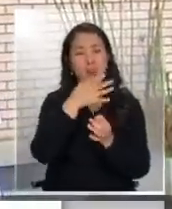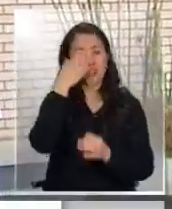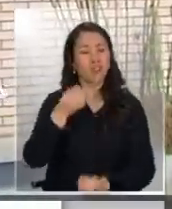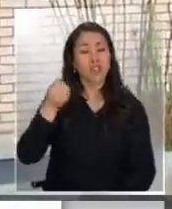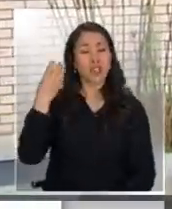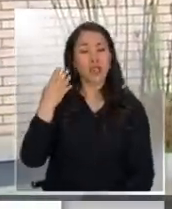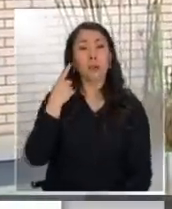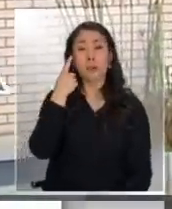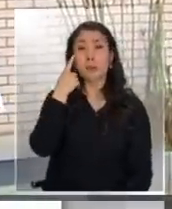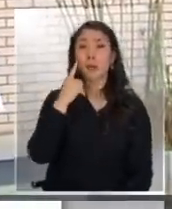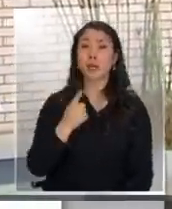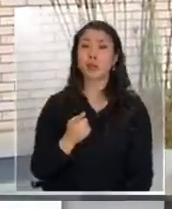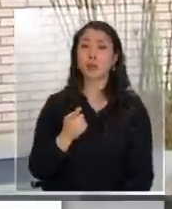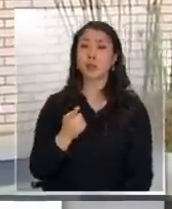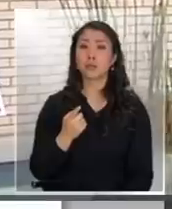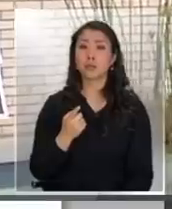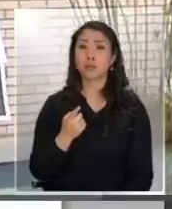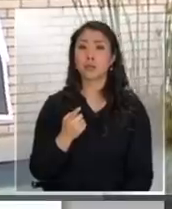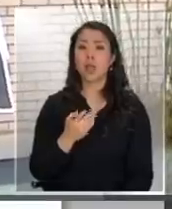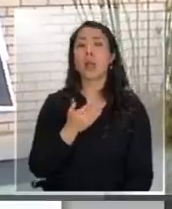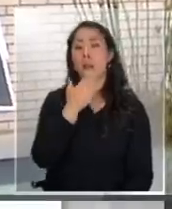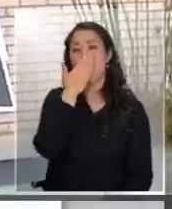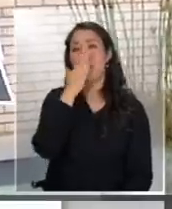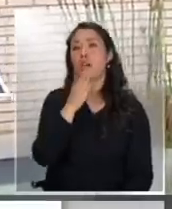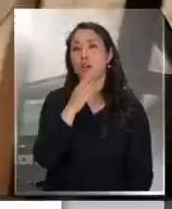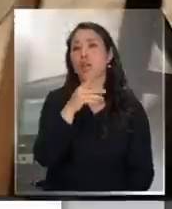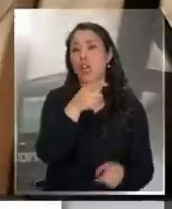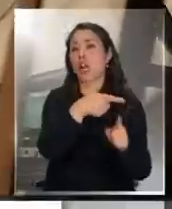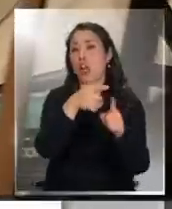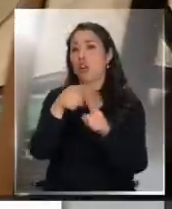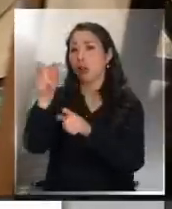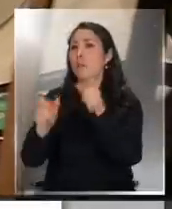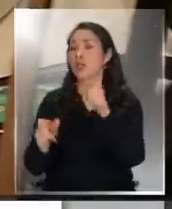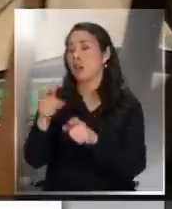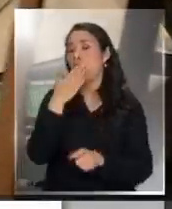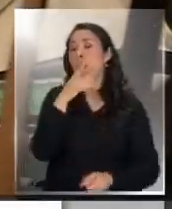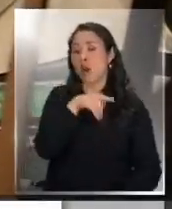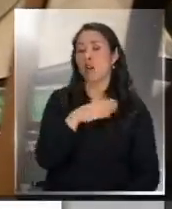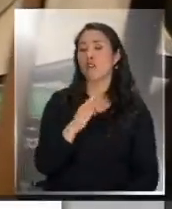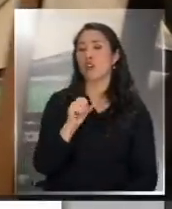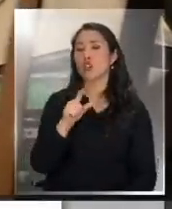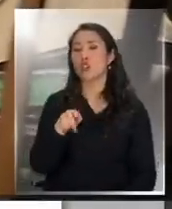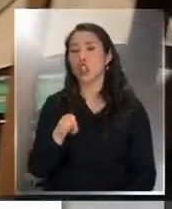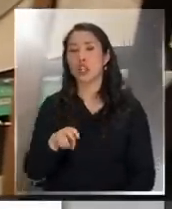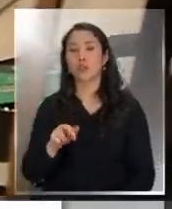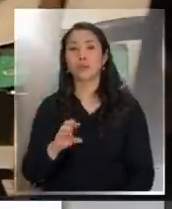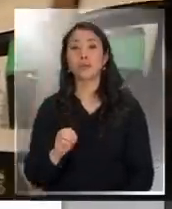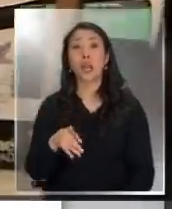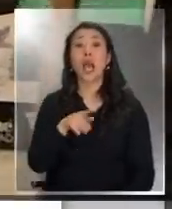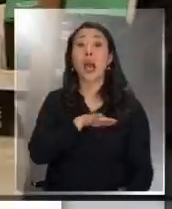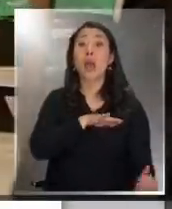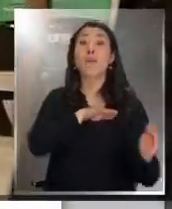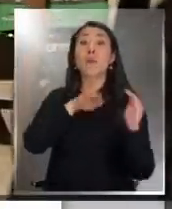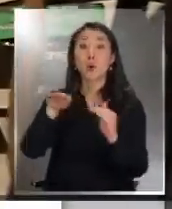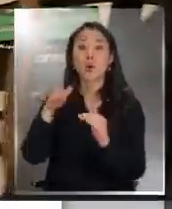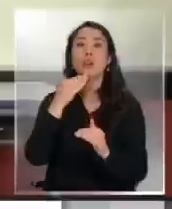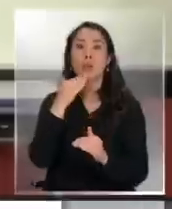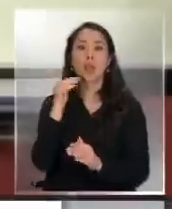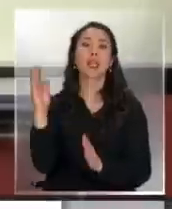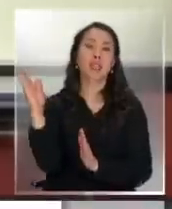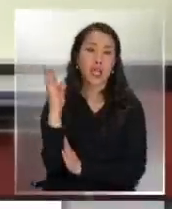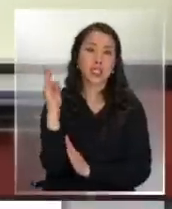pero es mucho mejor que la otra, la crees. Apoyo que también salió desde Chile para el